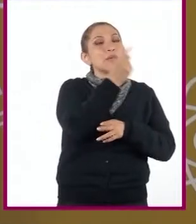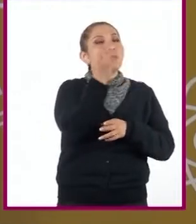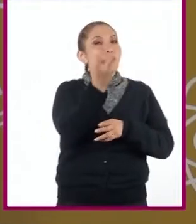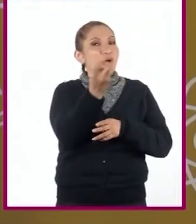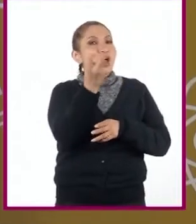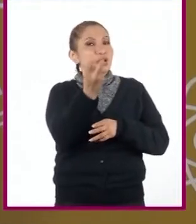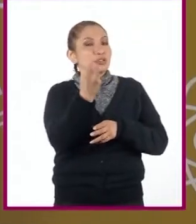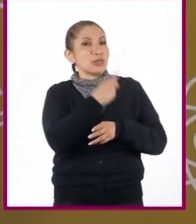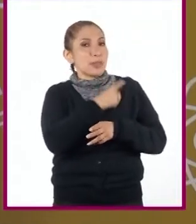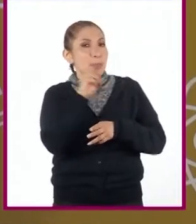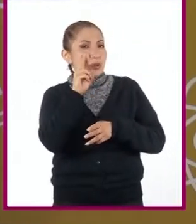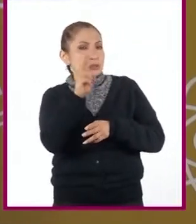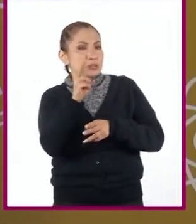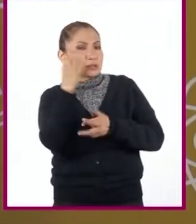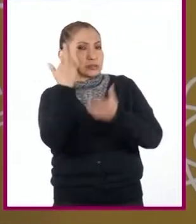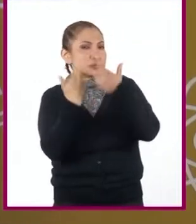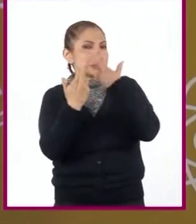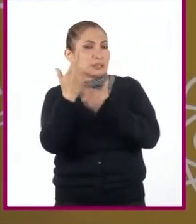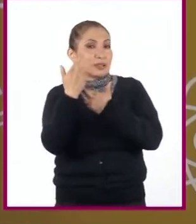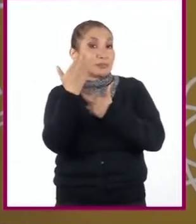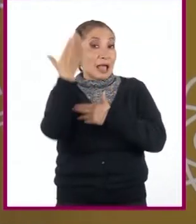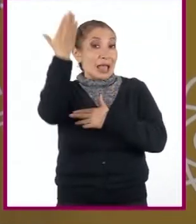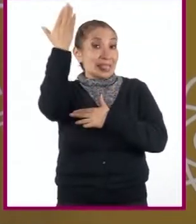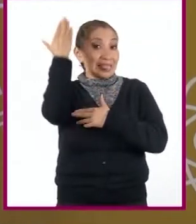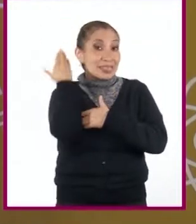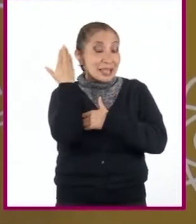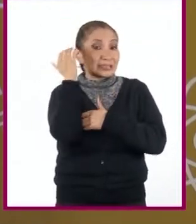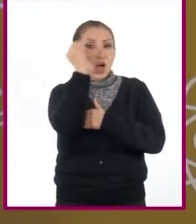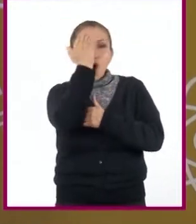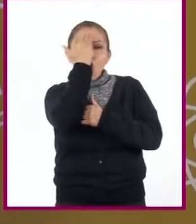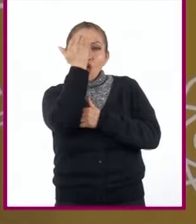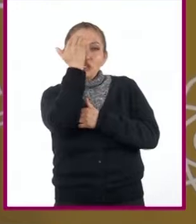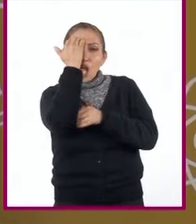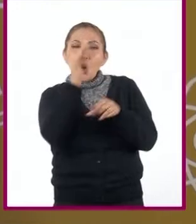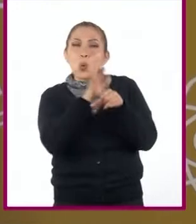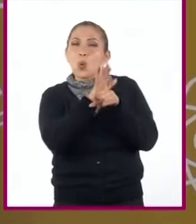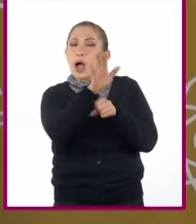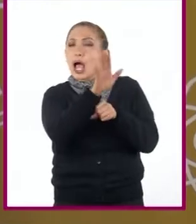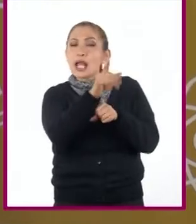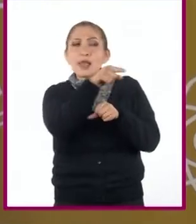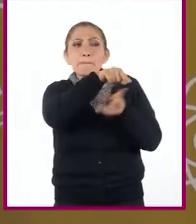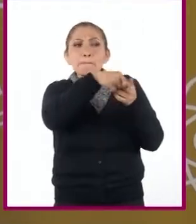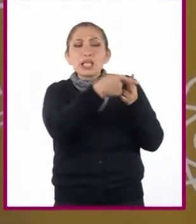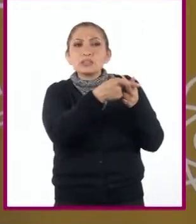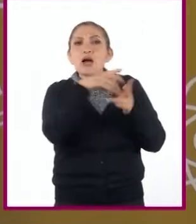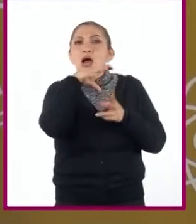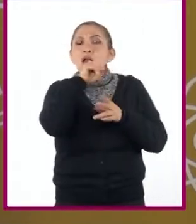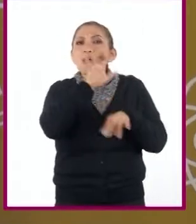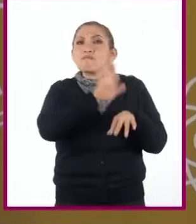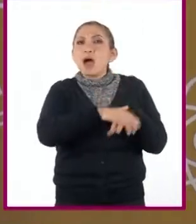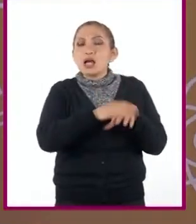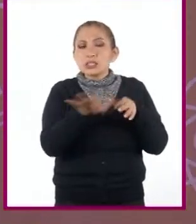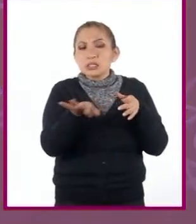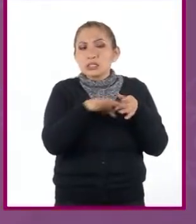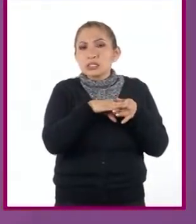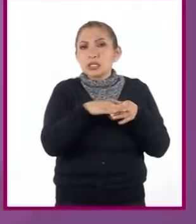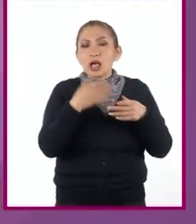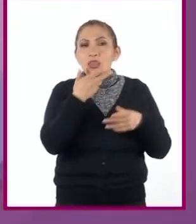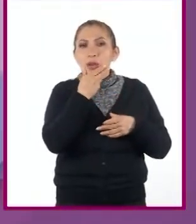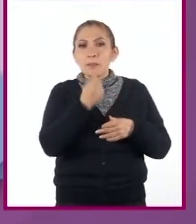ello, debemos dar un vistazo a nuestro pasado y conocer cuál fue la fuente de calor más próxima al